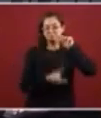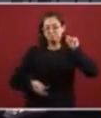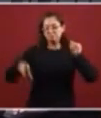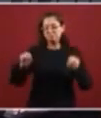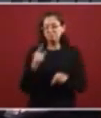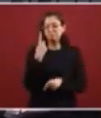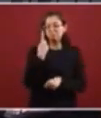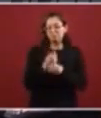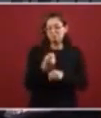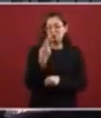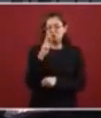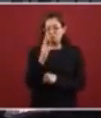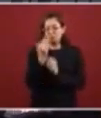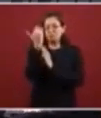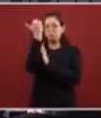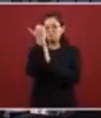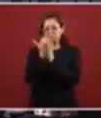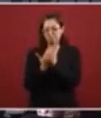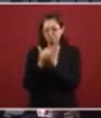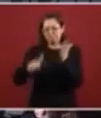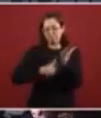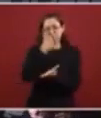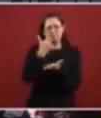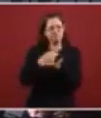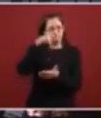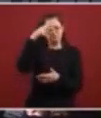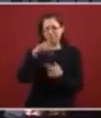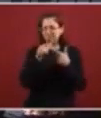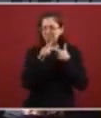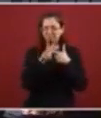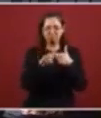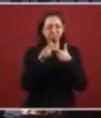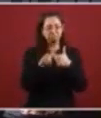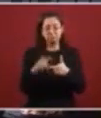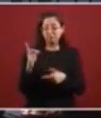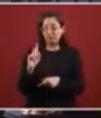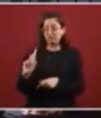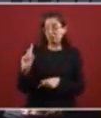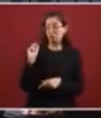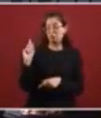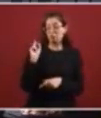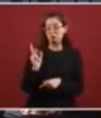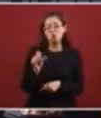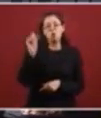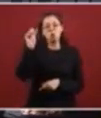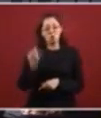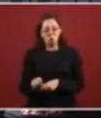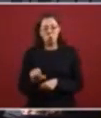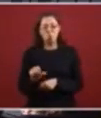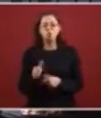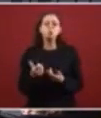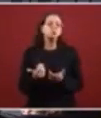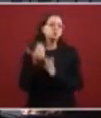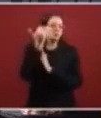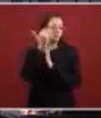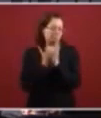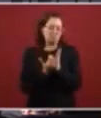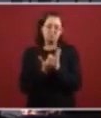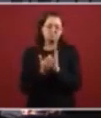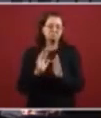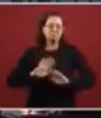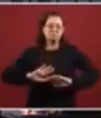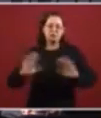primero de noviembre ciudad méxico se mantiene hasta este domingo y al día de hoy pues básicamente se encuentran por debajo del 'top ten'